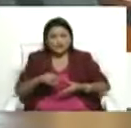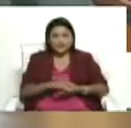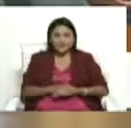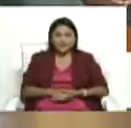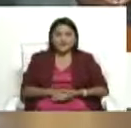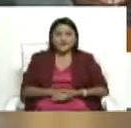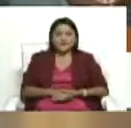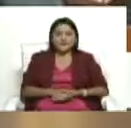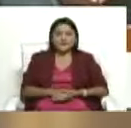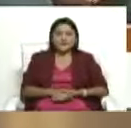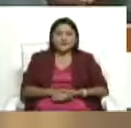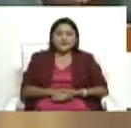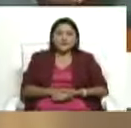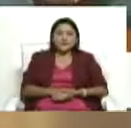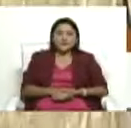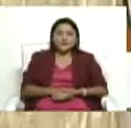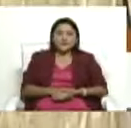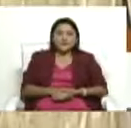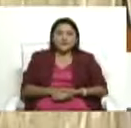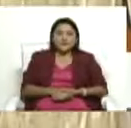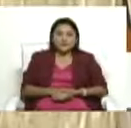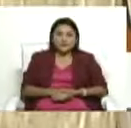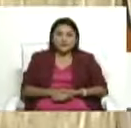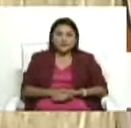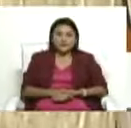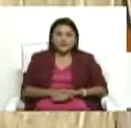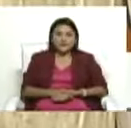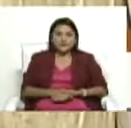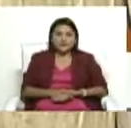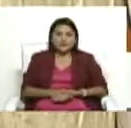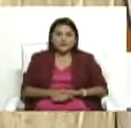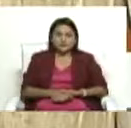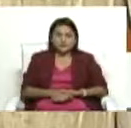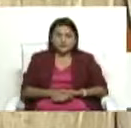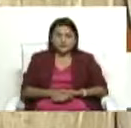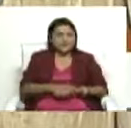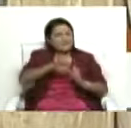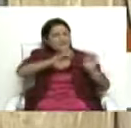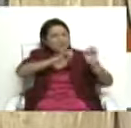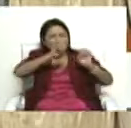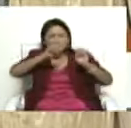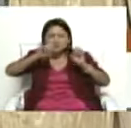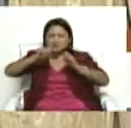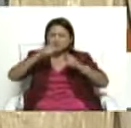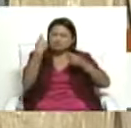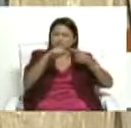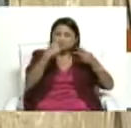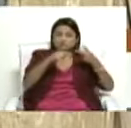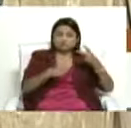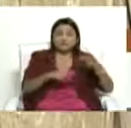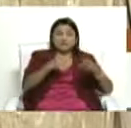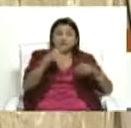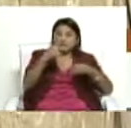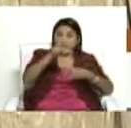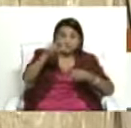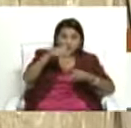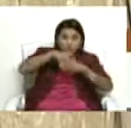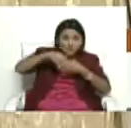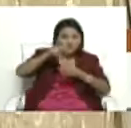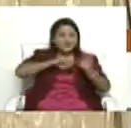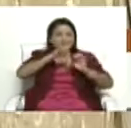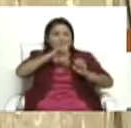acta cero al inicio del día de la elección, auditorías en caliente durante el proceso electoral